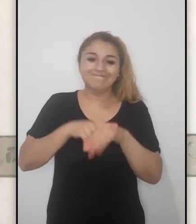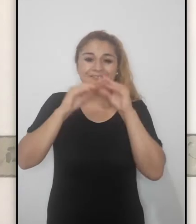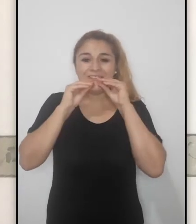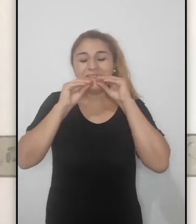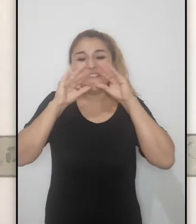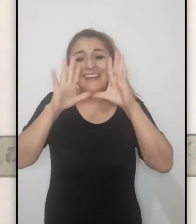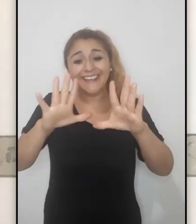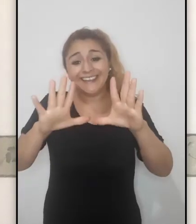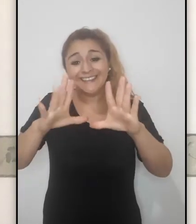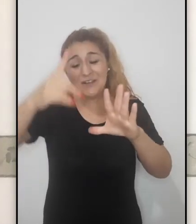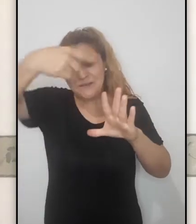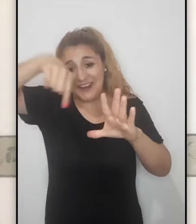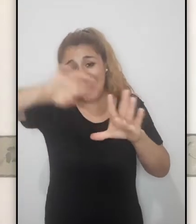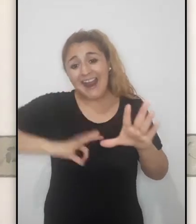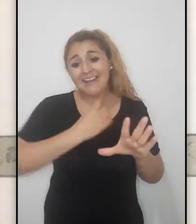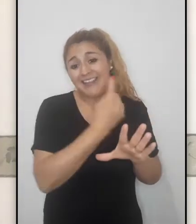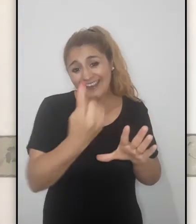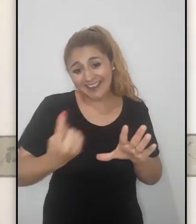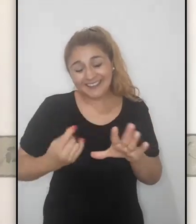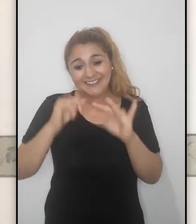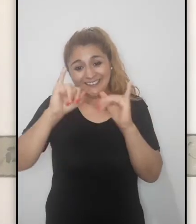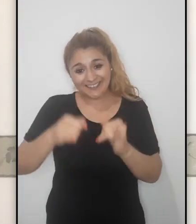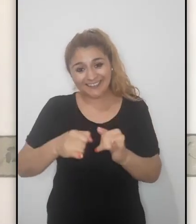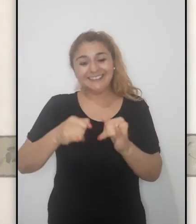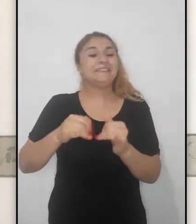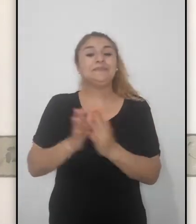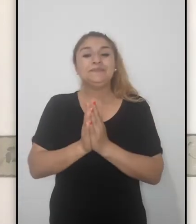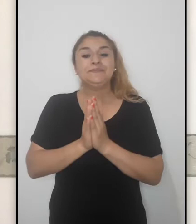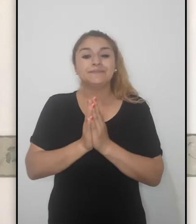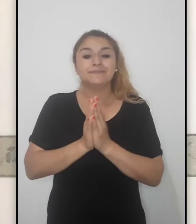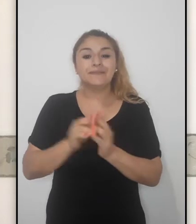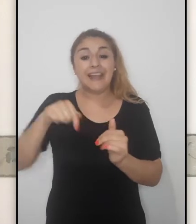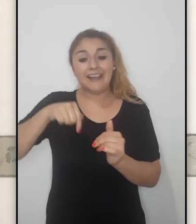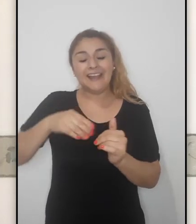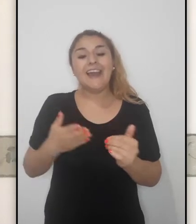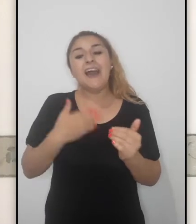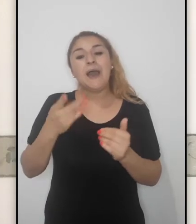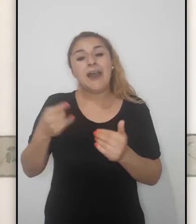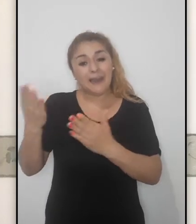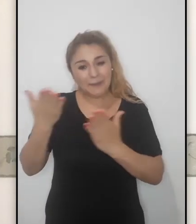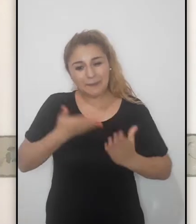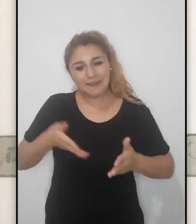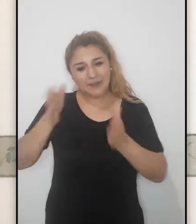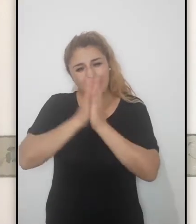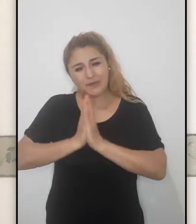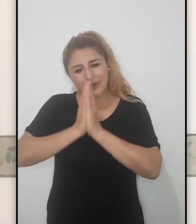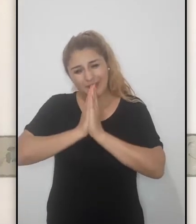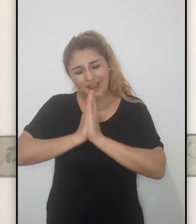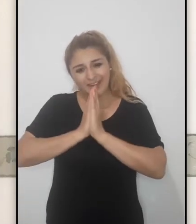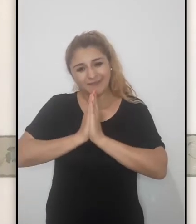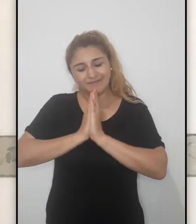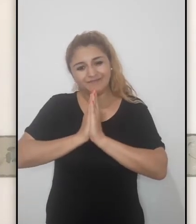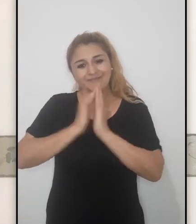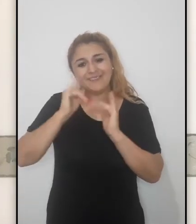bendición para nuestras vidas así que te invito a que oremos vamos